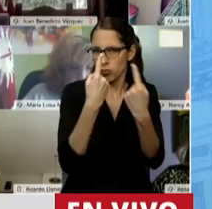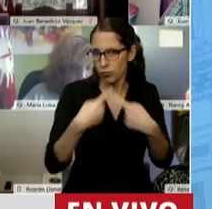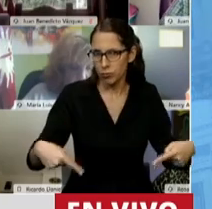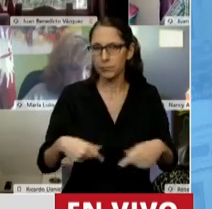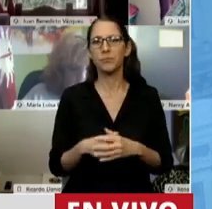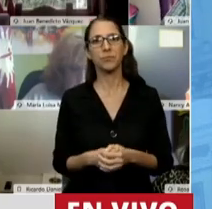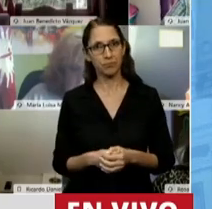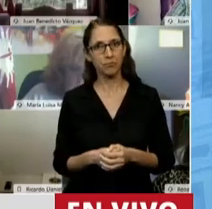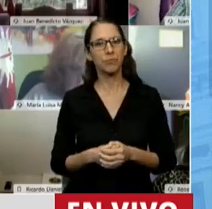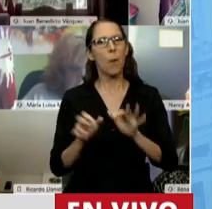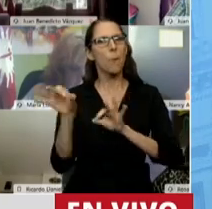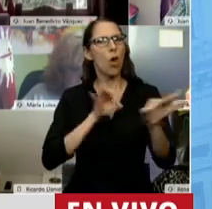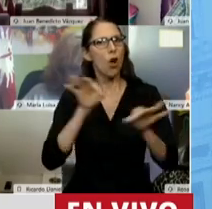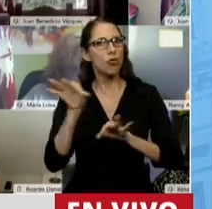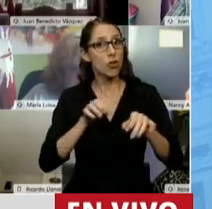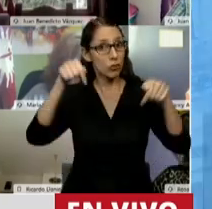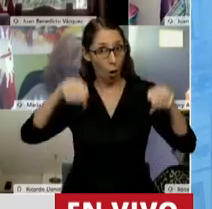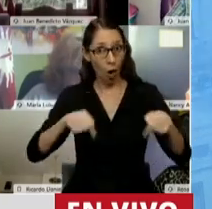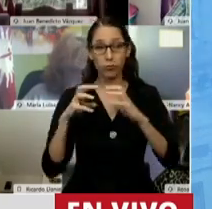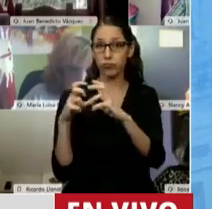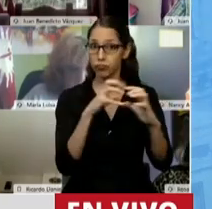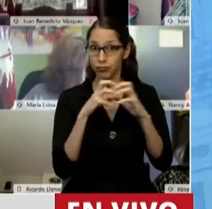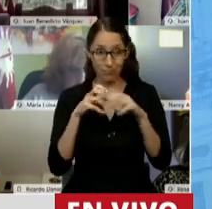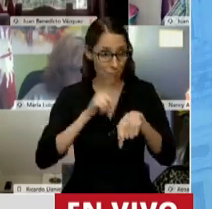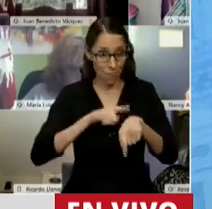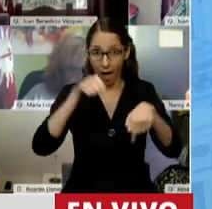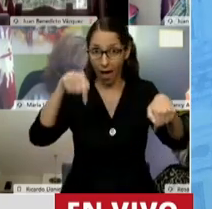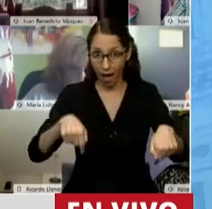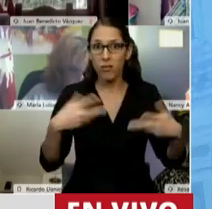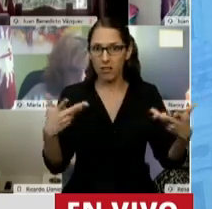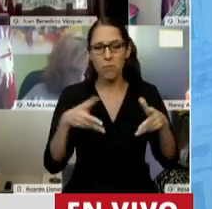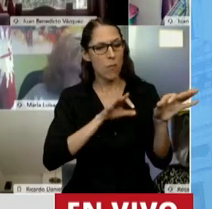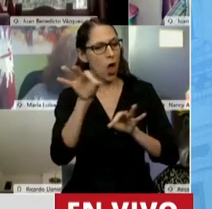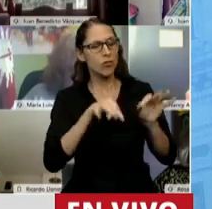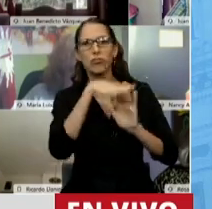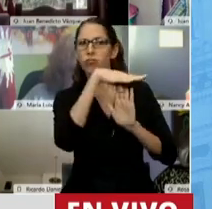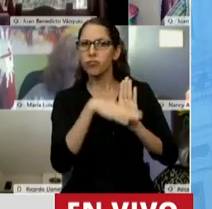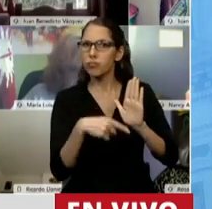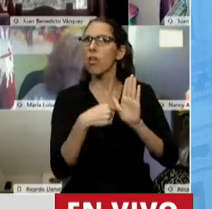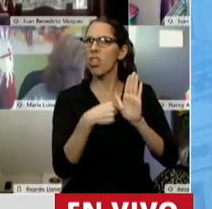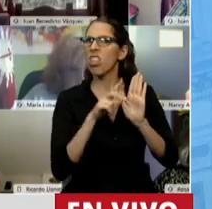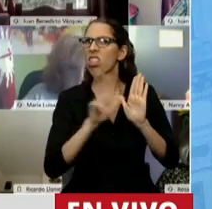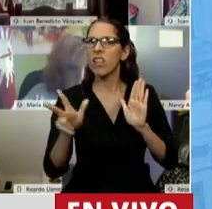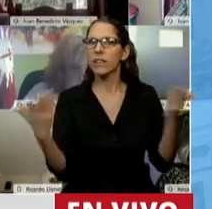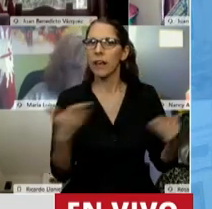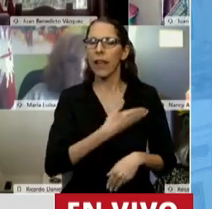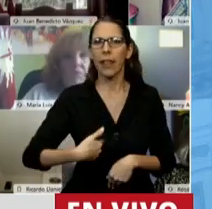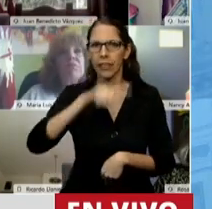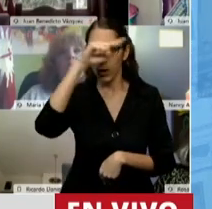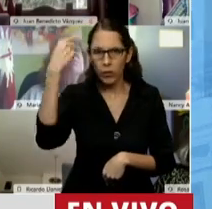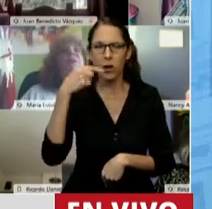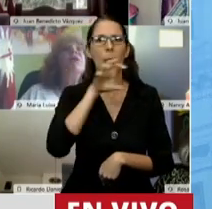En el proyecto que debatimos hoy, en estos momentos, se habla claramente de la obligación del Estado Nacional, de